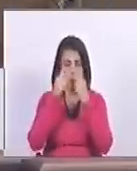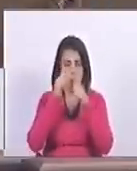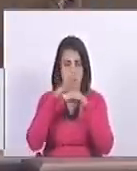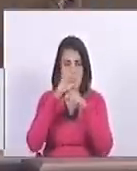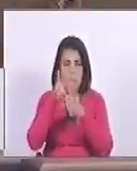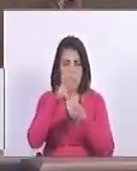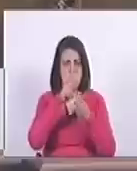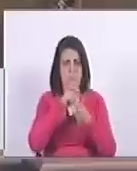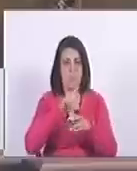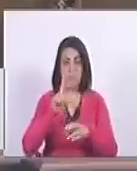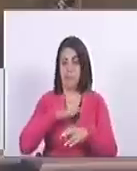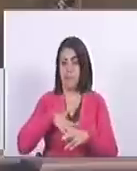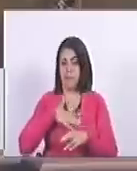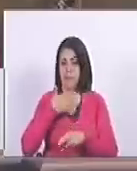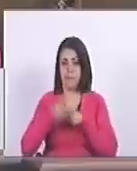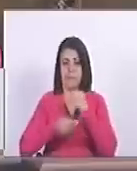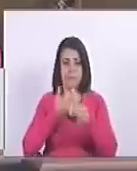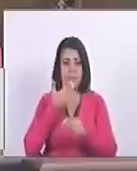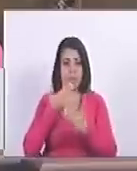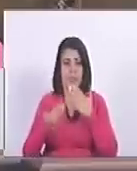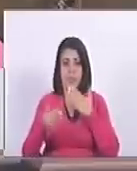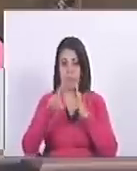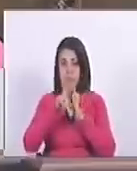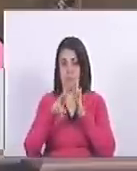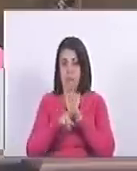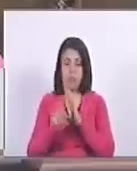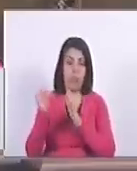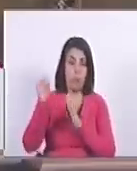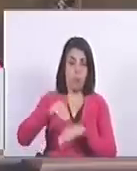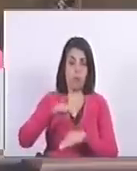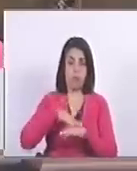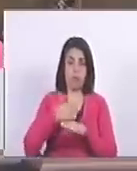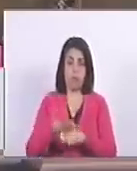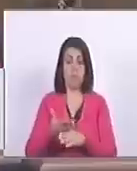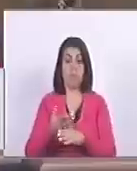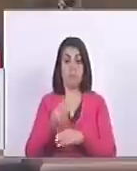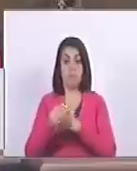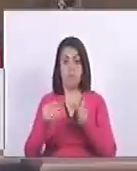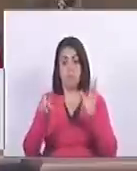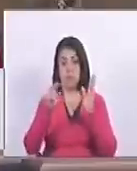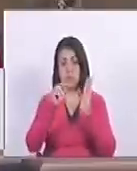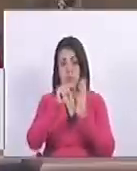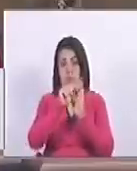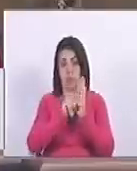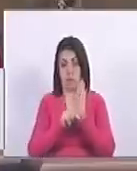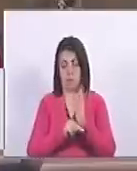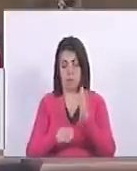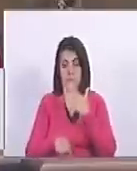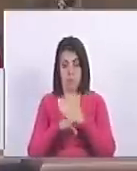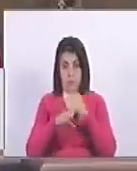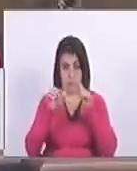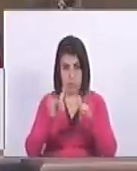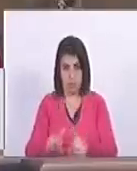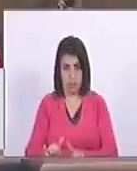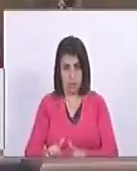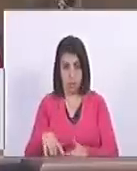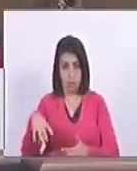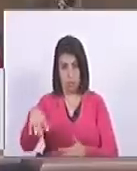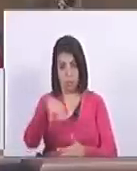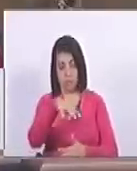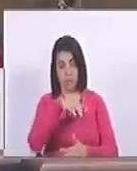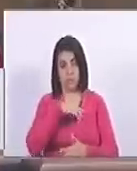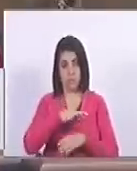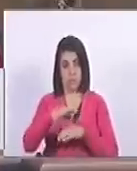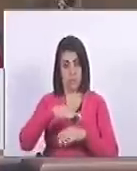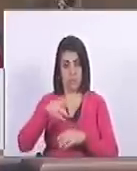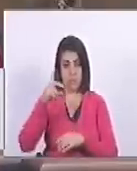administraciones tributarias no podrán exigir requisitos adicionales a los contemplados en la normativa vigente. Los estados y